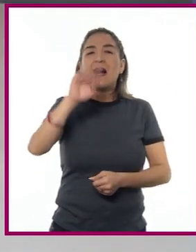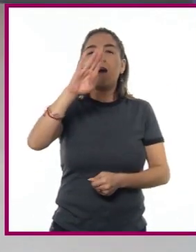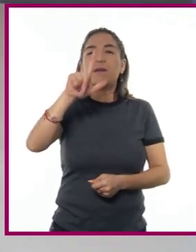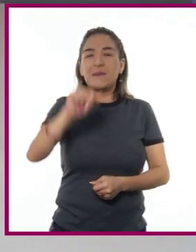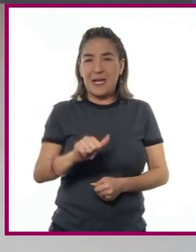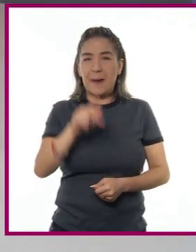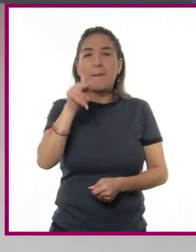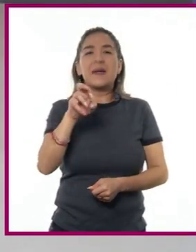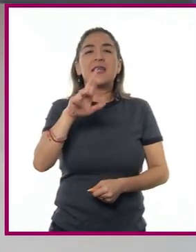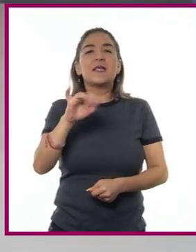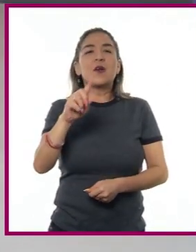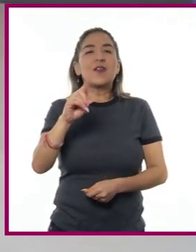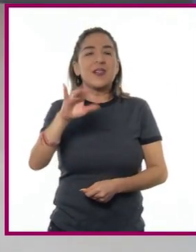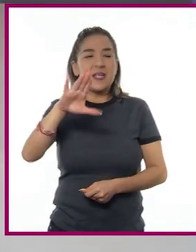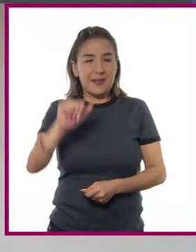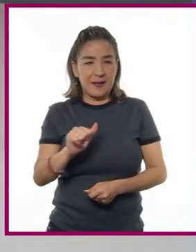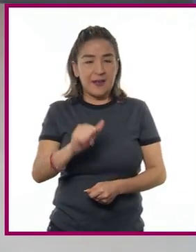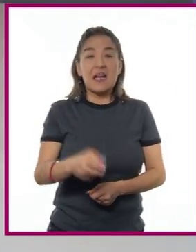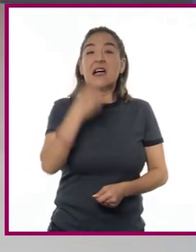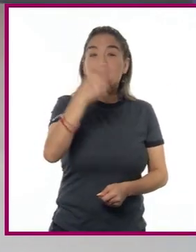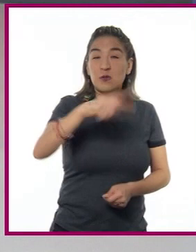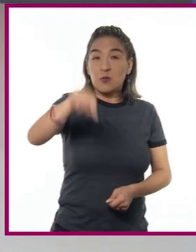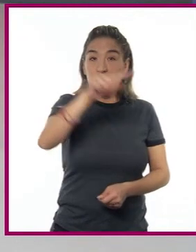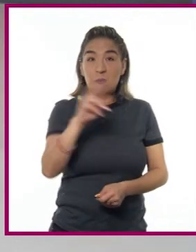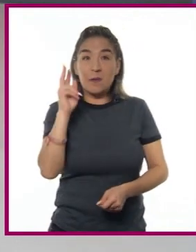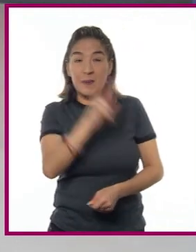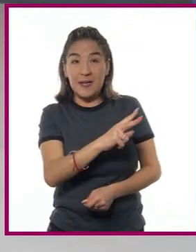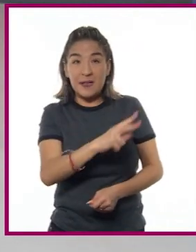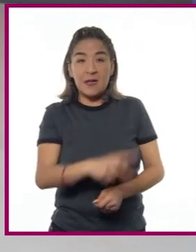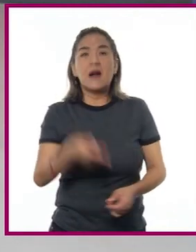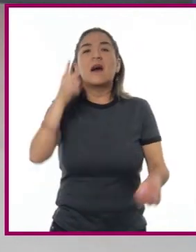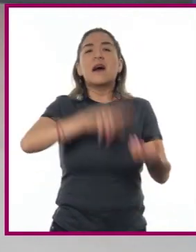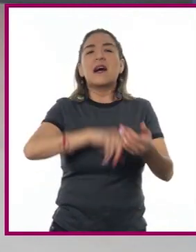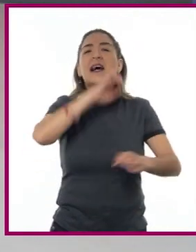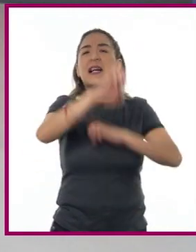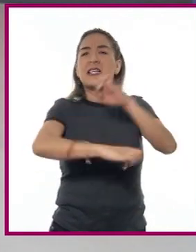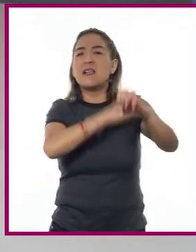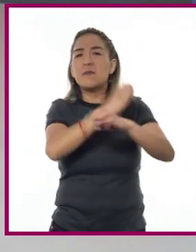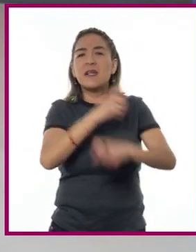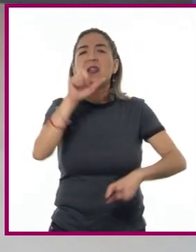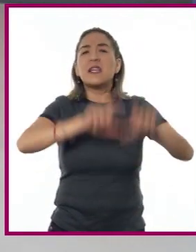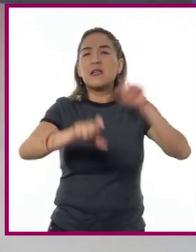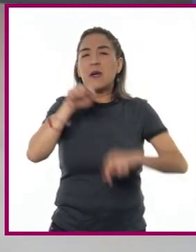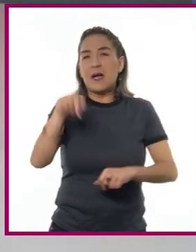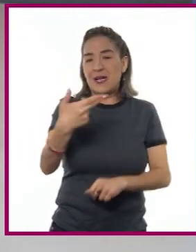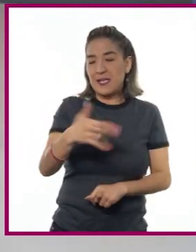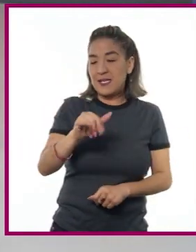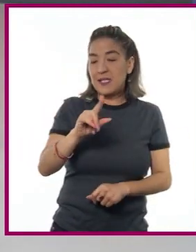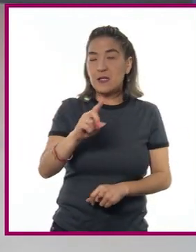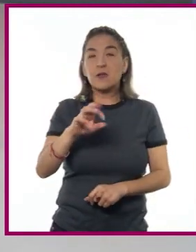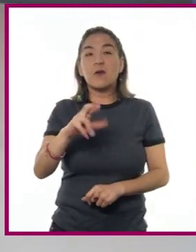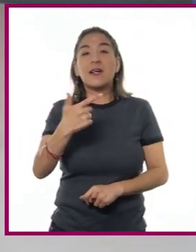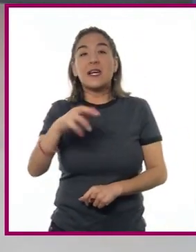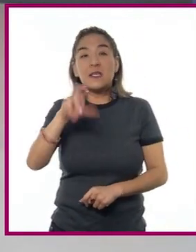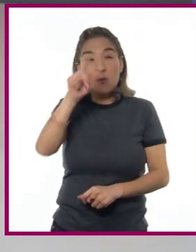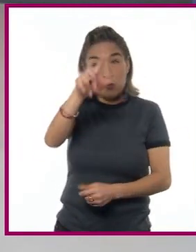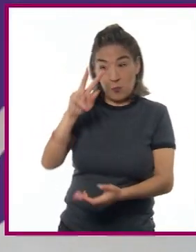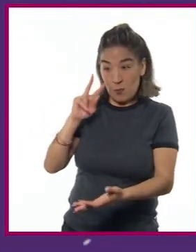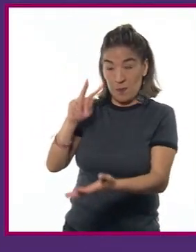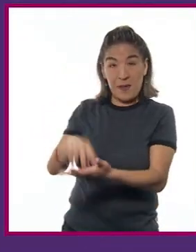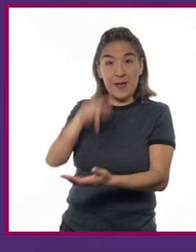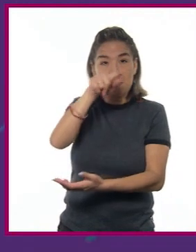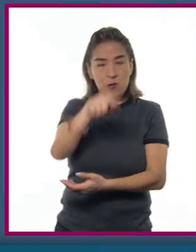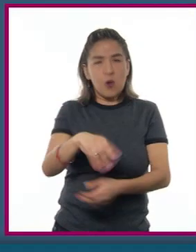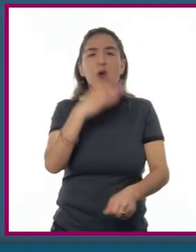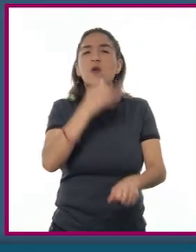es, alumnas y alumnos. Ubiquen en su tabla periódica el elemento químico hidrógeno. Con base en lo antes explicado,